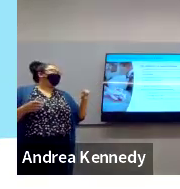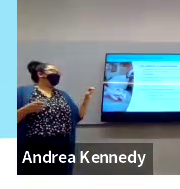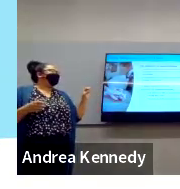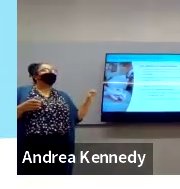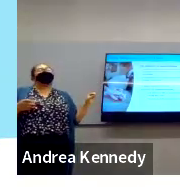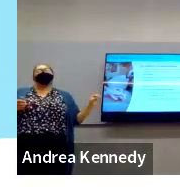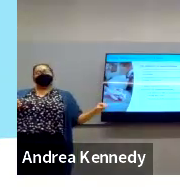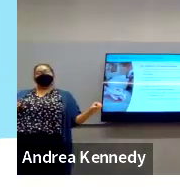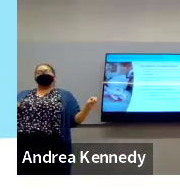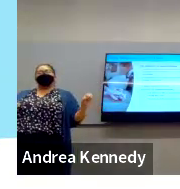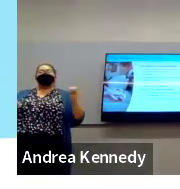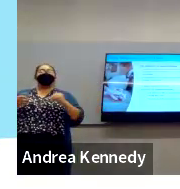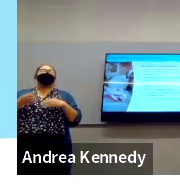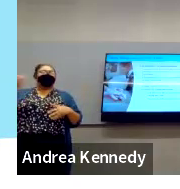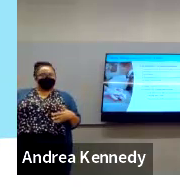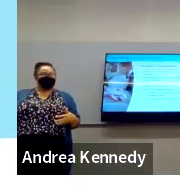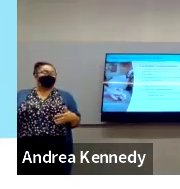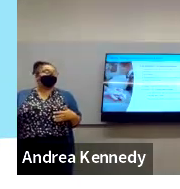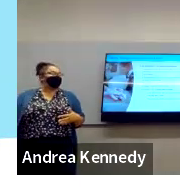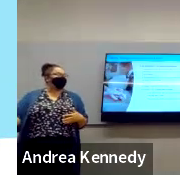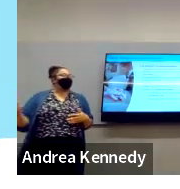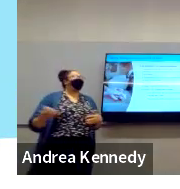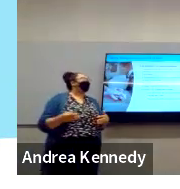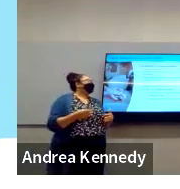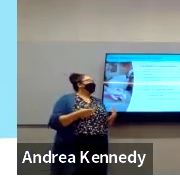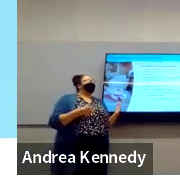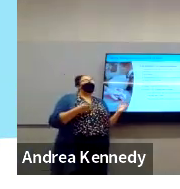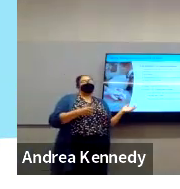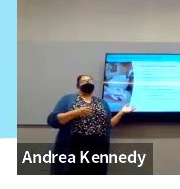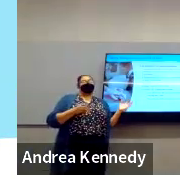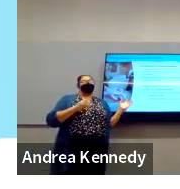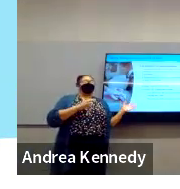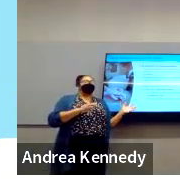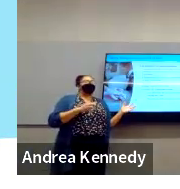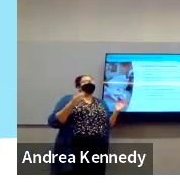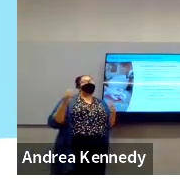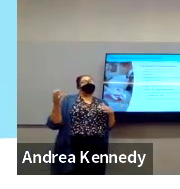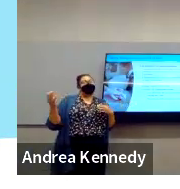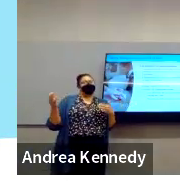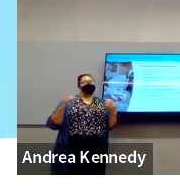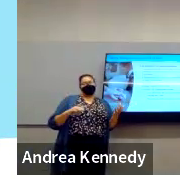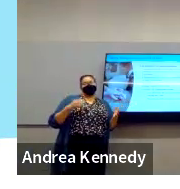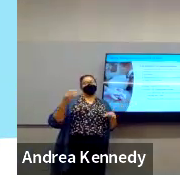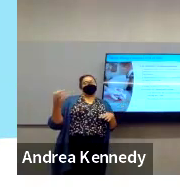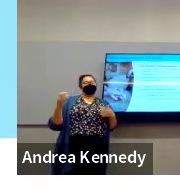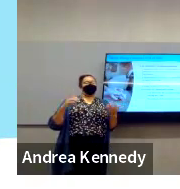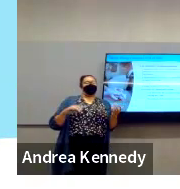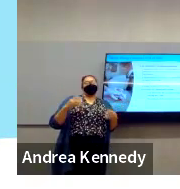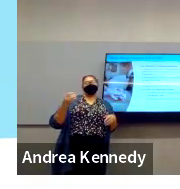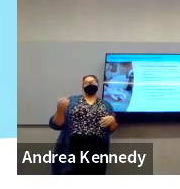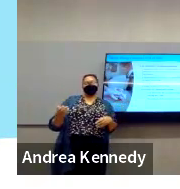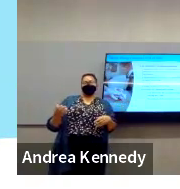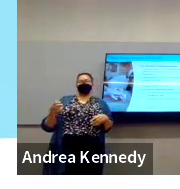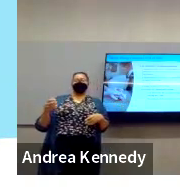complete. So for some people, that could be like a year from now. So it just depends on when the